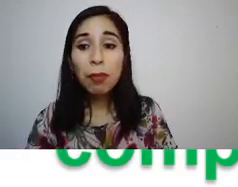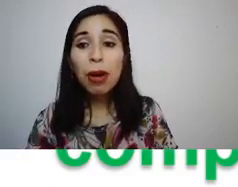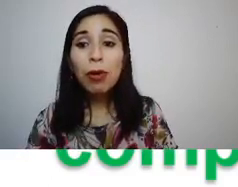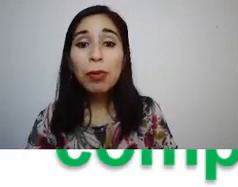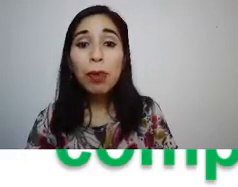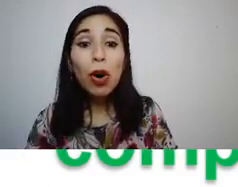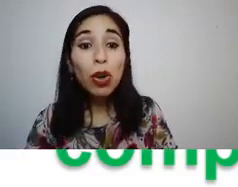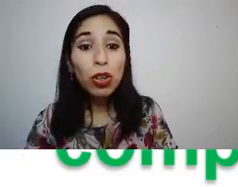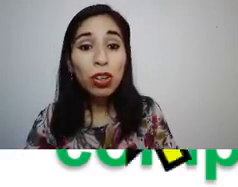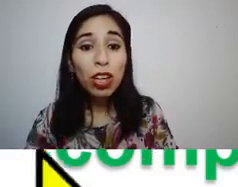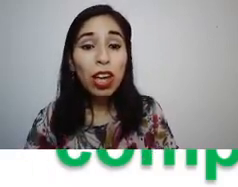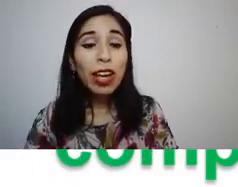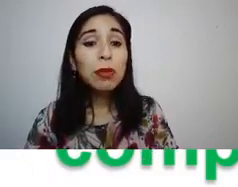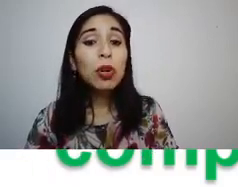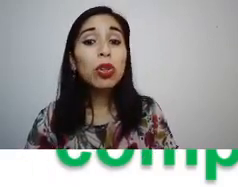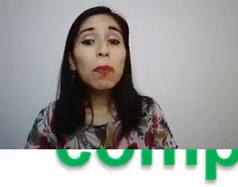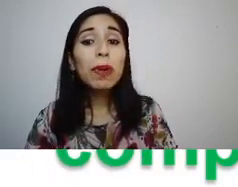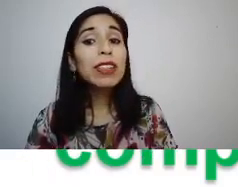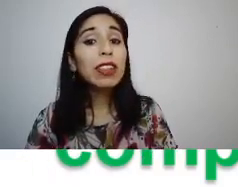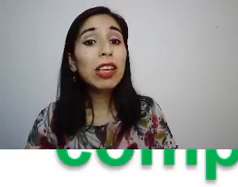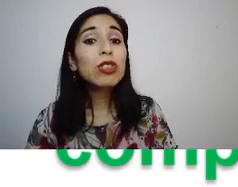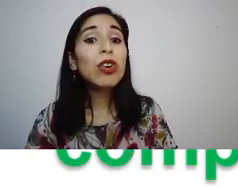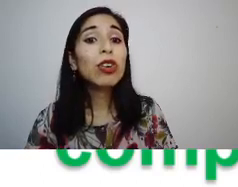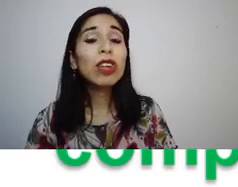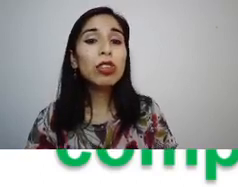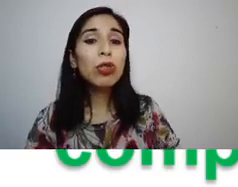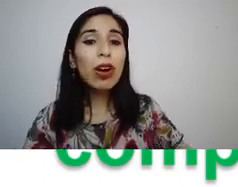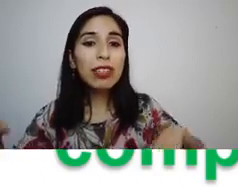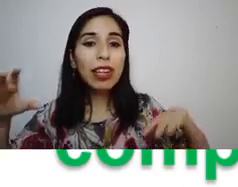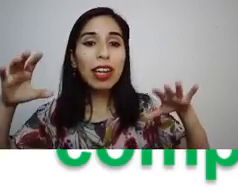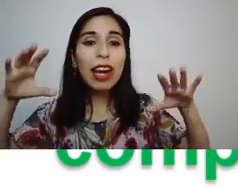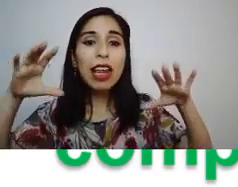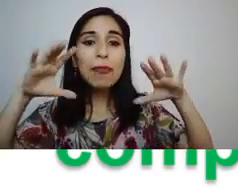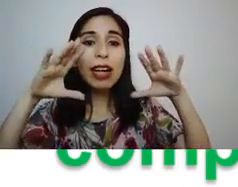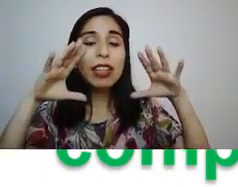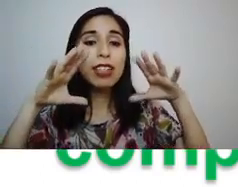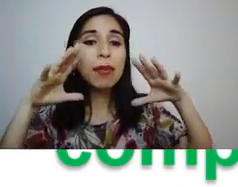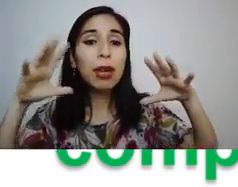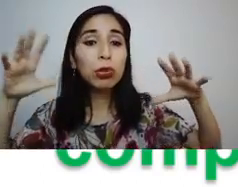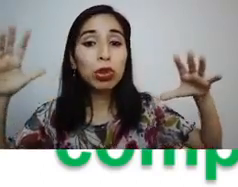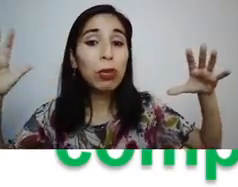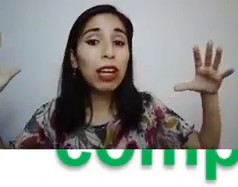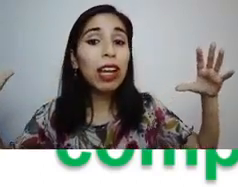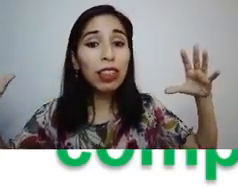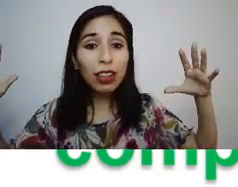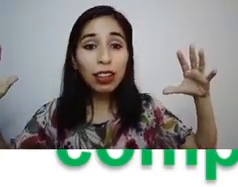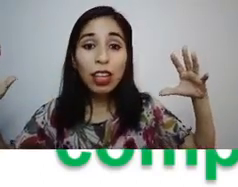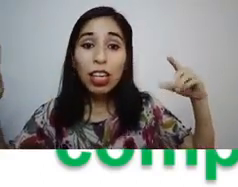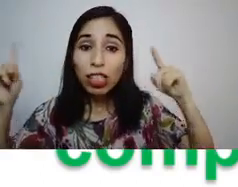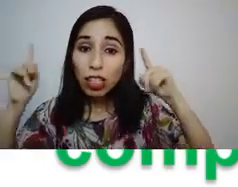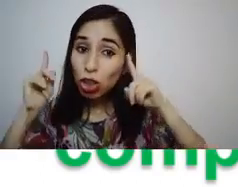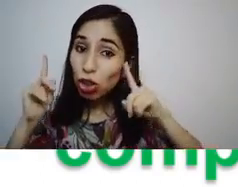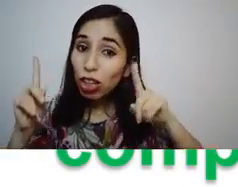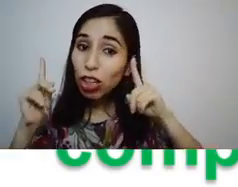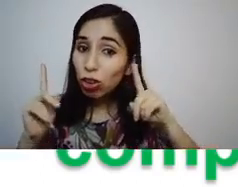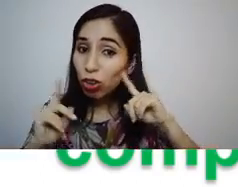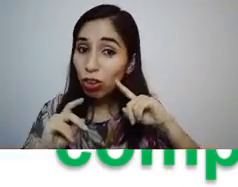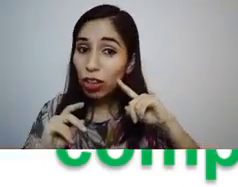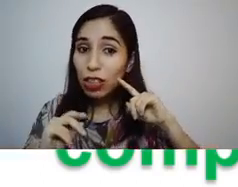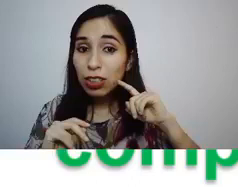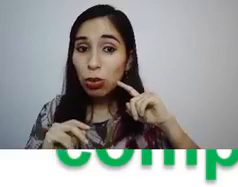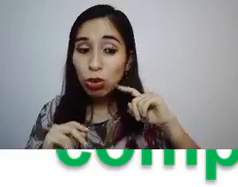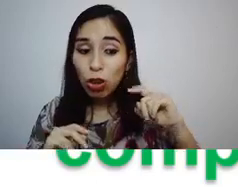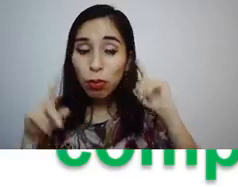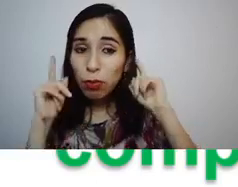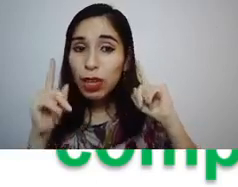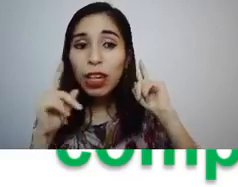power point en modo presentación eso hace que la imagen se vea mucho más grande si yo quito